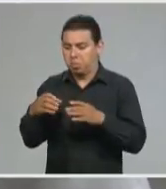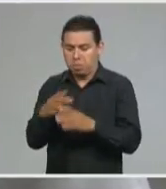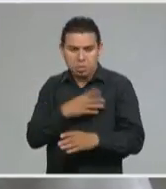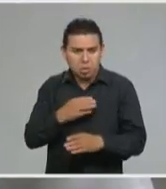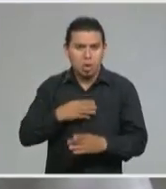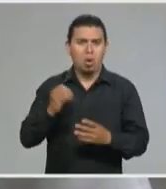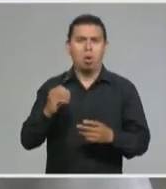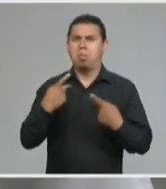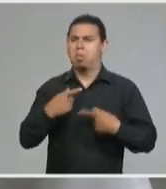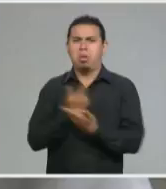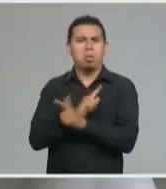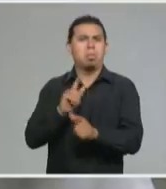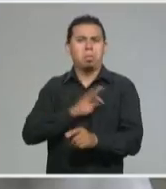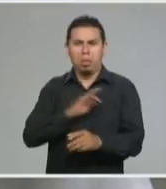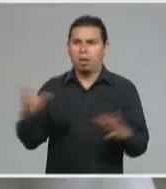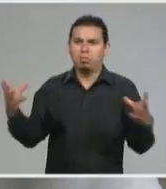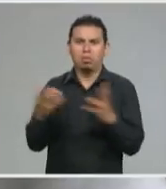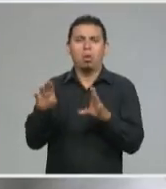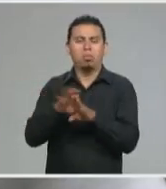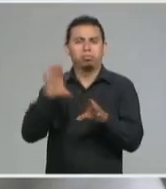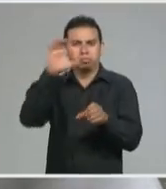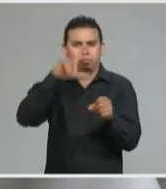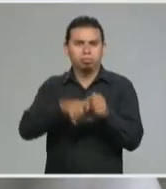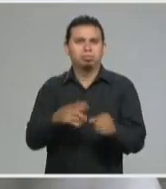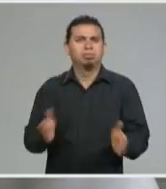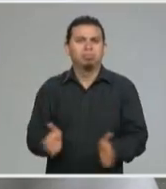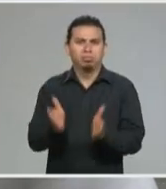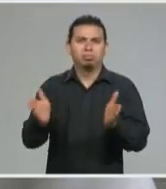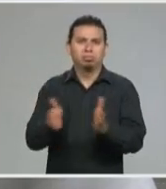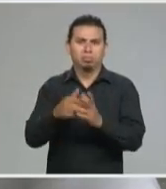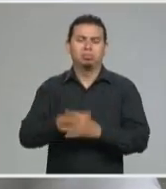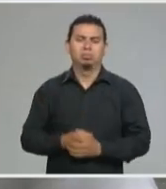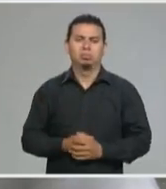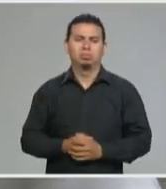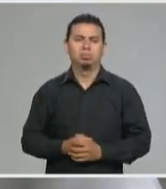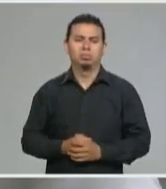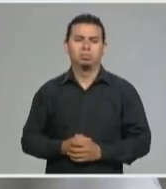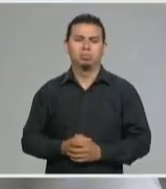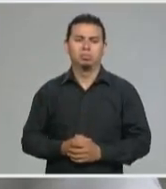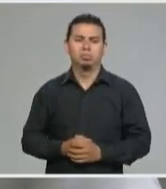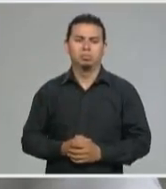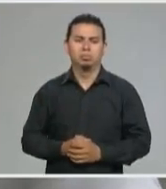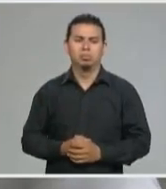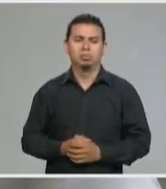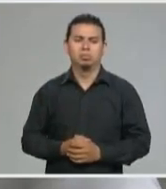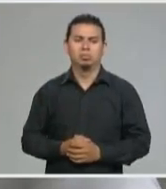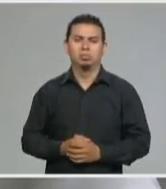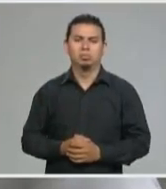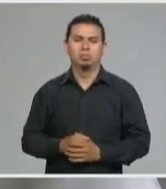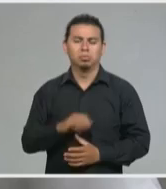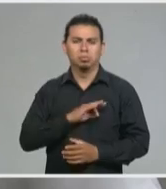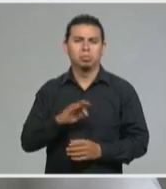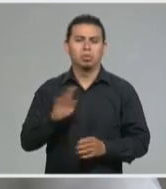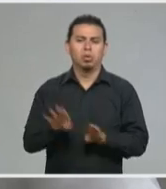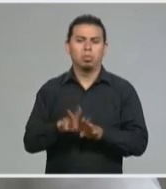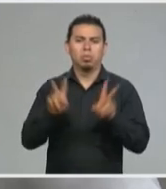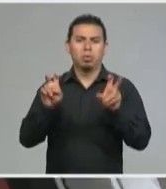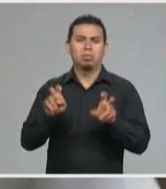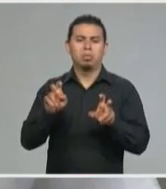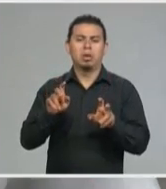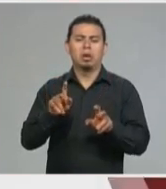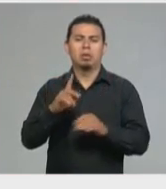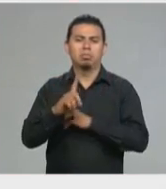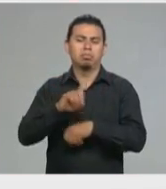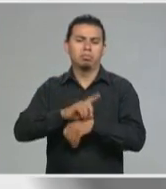Pero ese es el verdadero sentido de por qué conmemorar el Día Mundial de los Pueblos Indígenas en la villa de